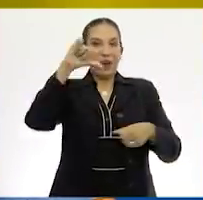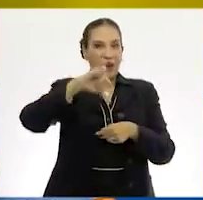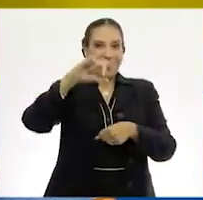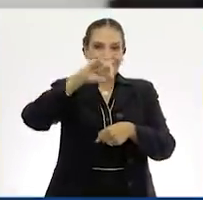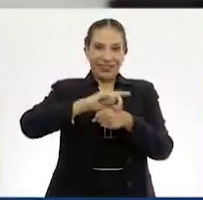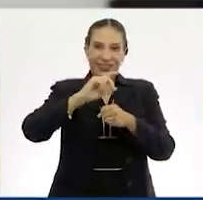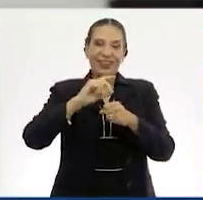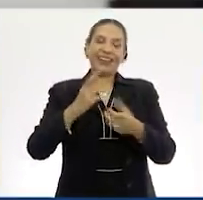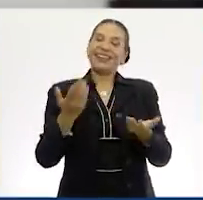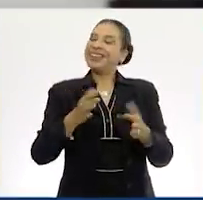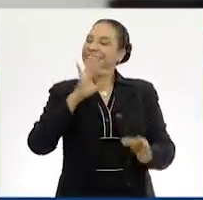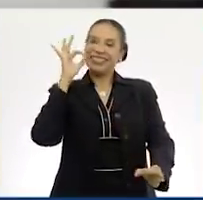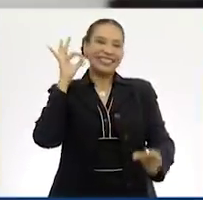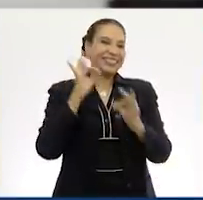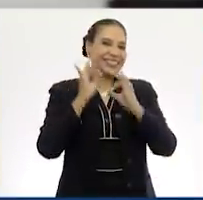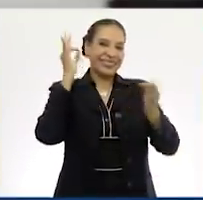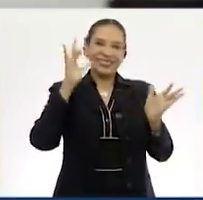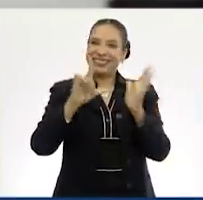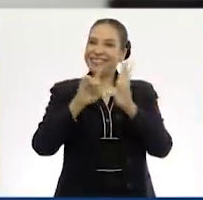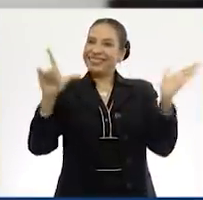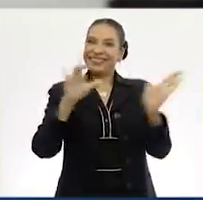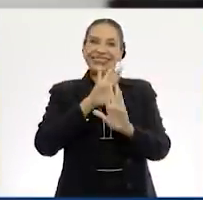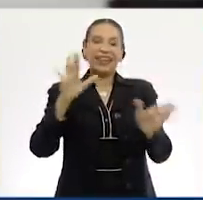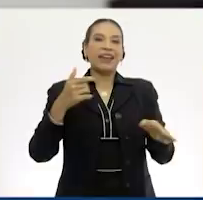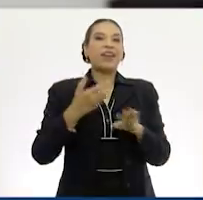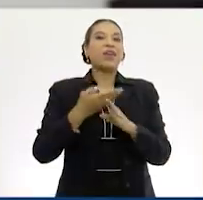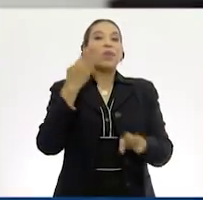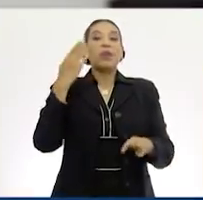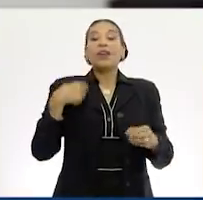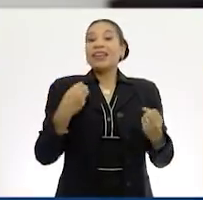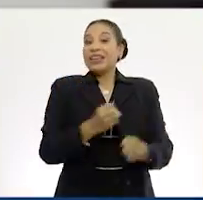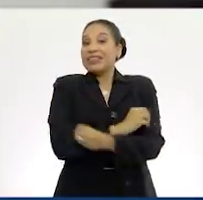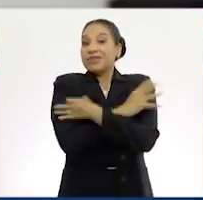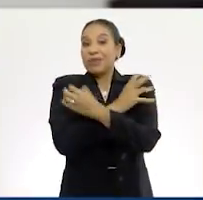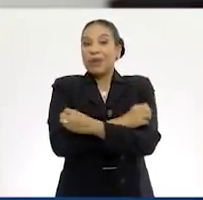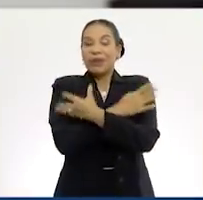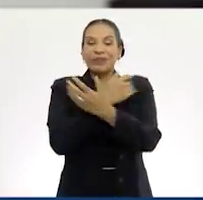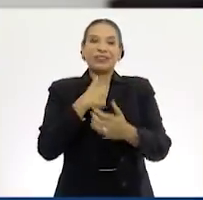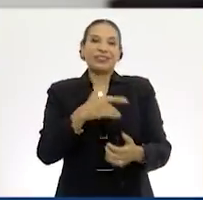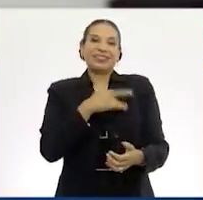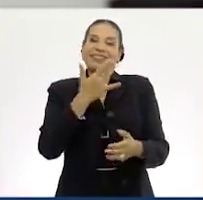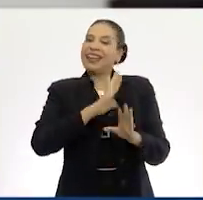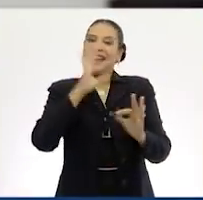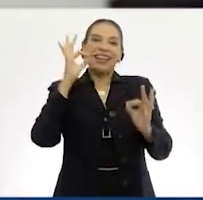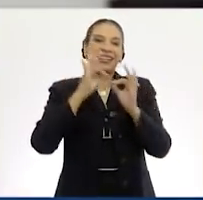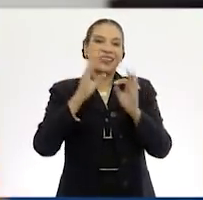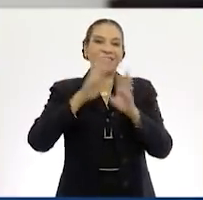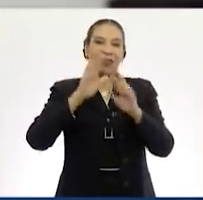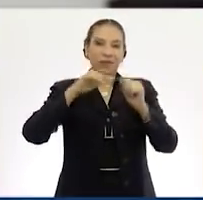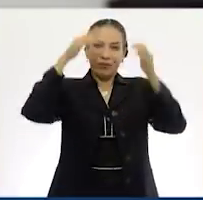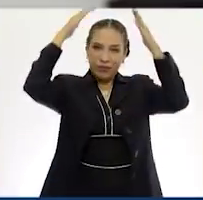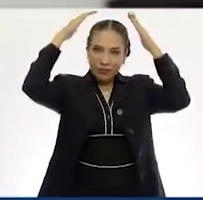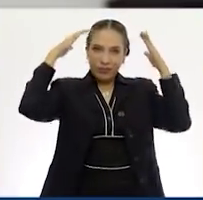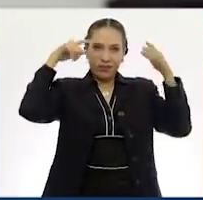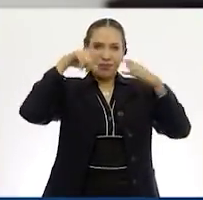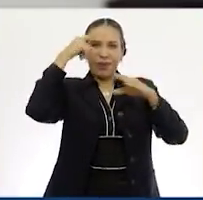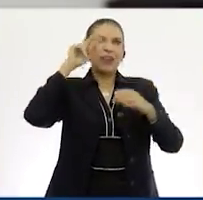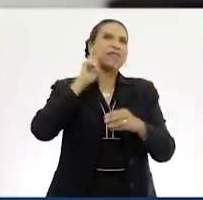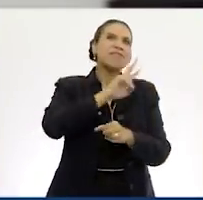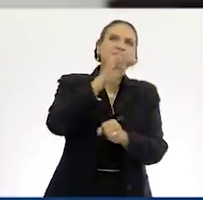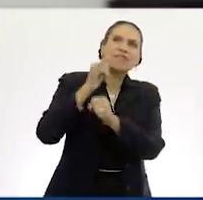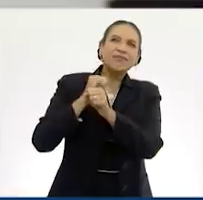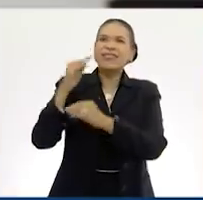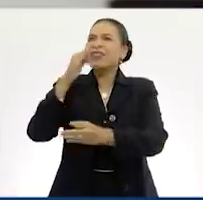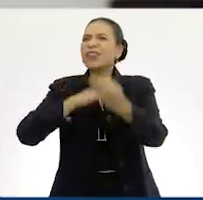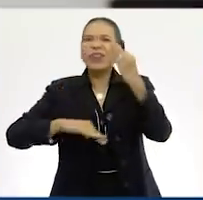hoy? ¡Listísimo! Yo estoy muy emocionado. Ya estoy muy listo con mi sombrero de explorador y